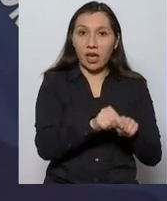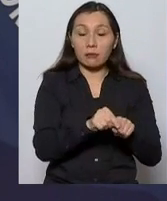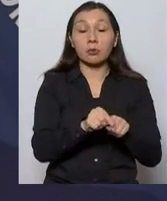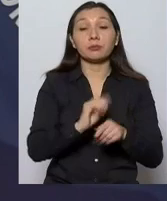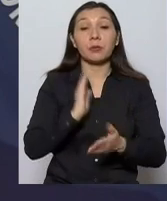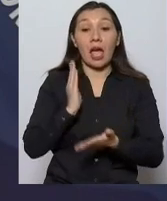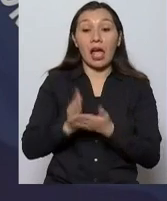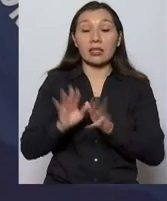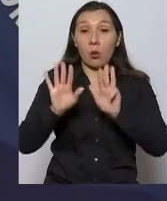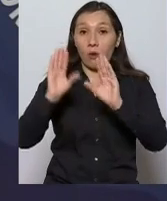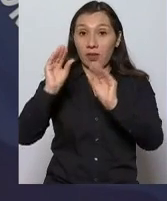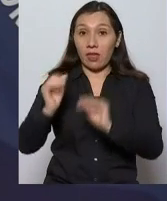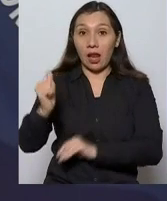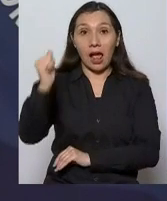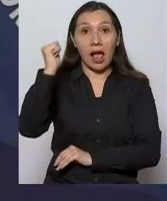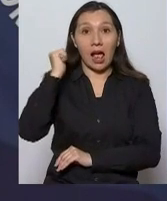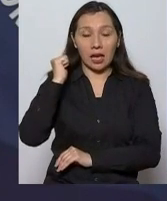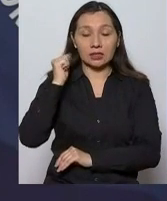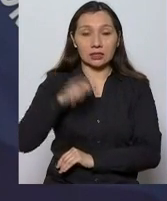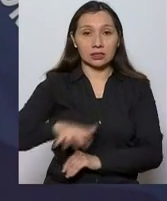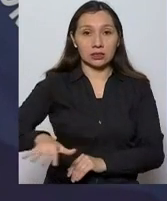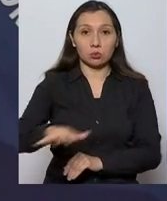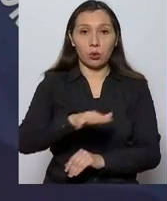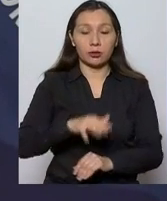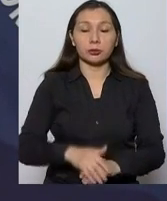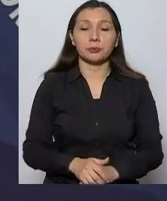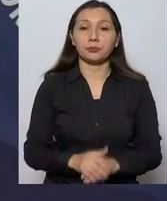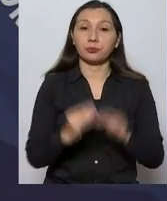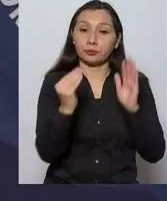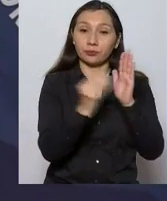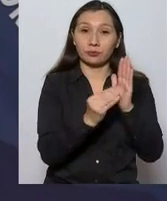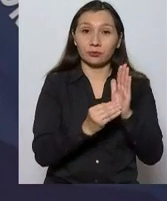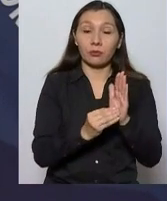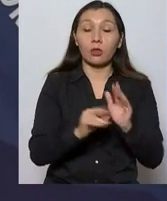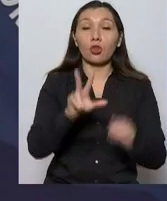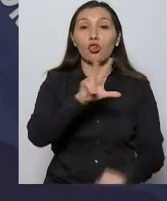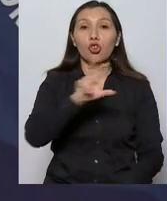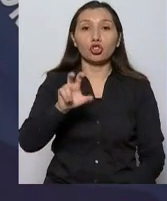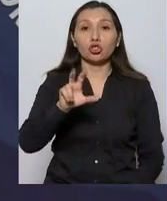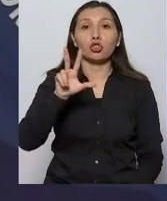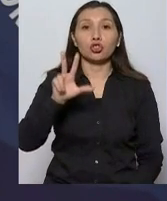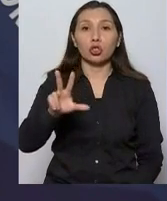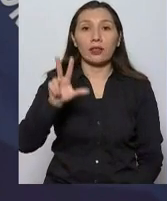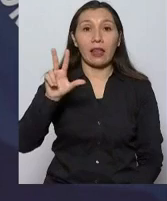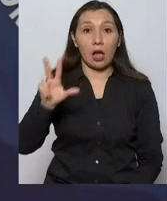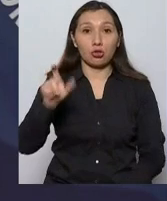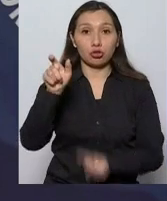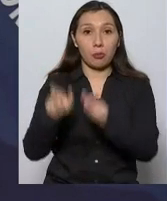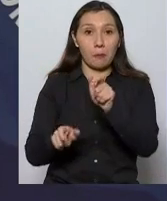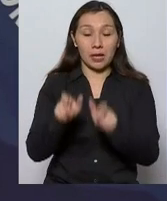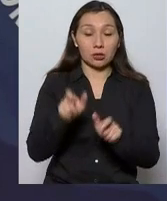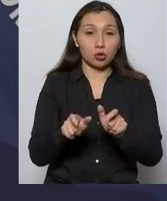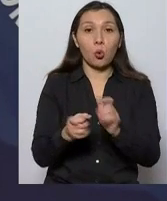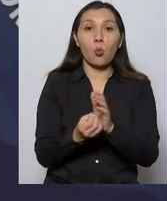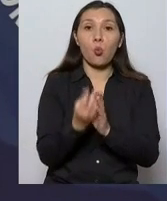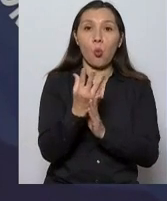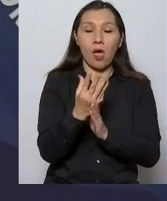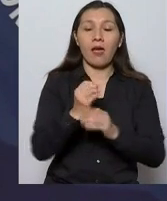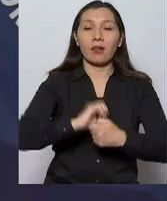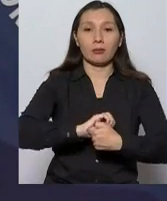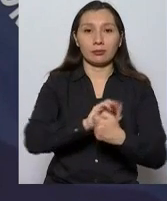las 21 horas del día de ayer es la siguiente. Se registraron 888 casos nuevos